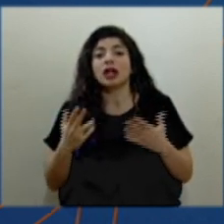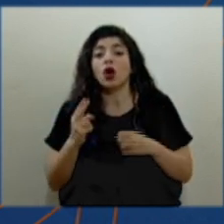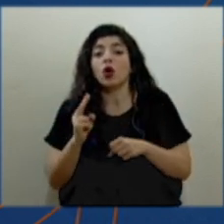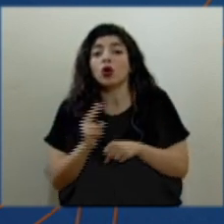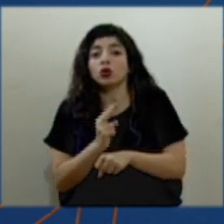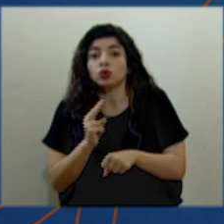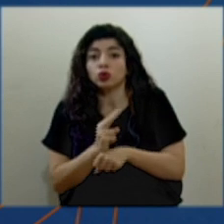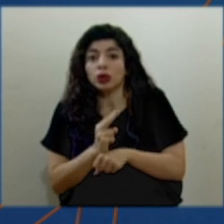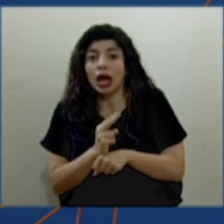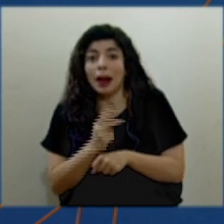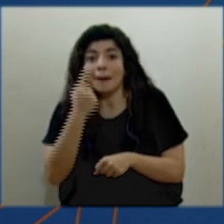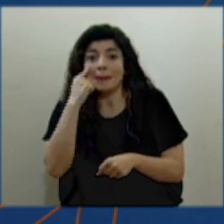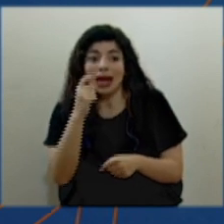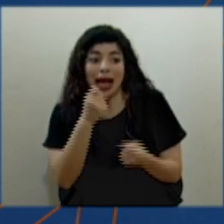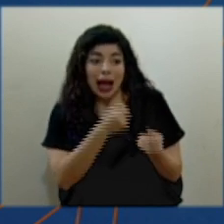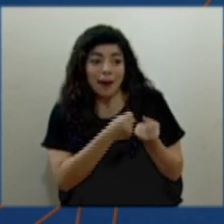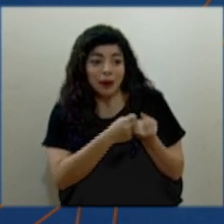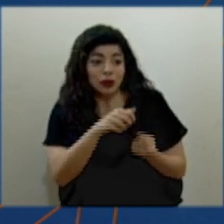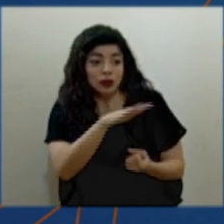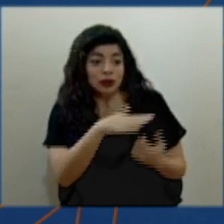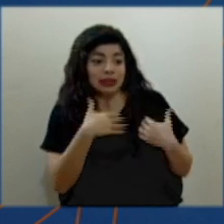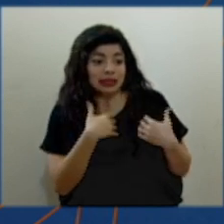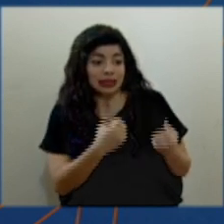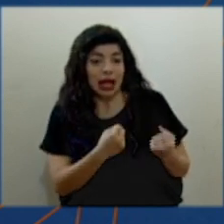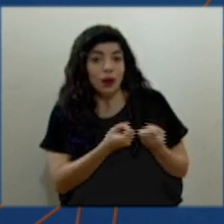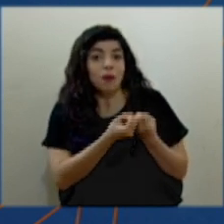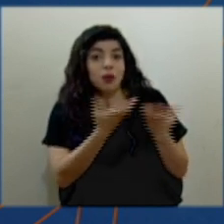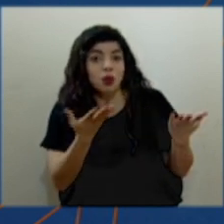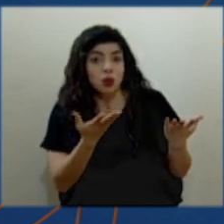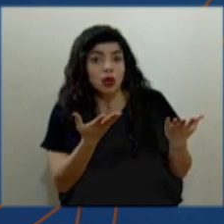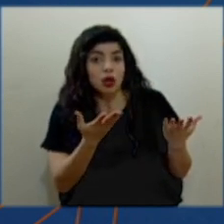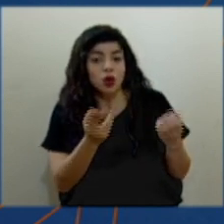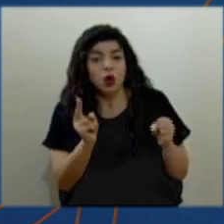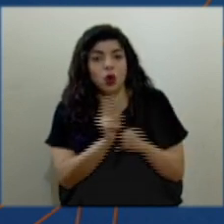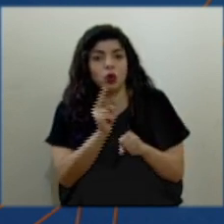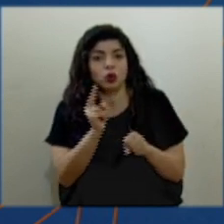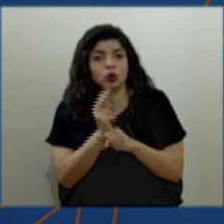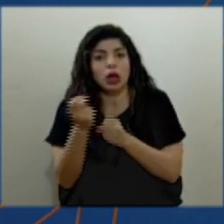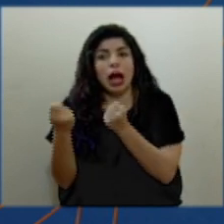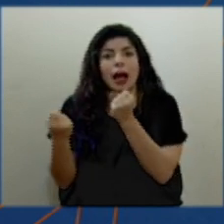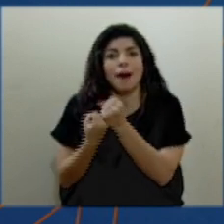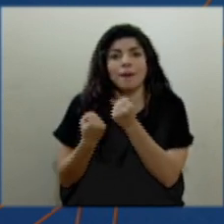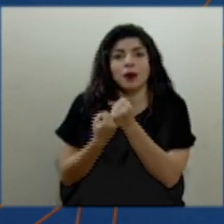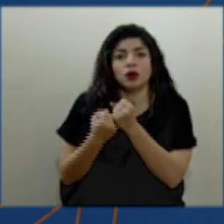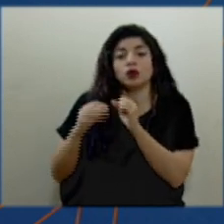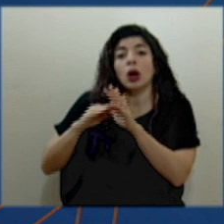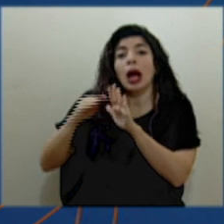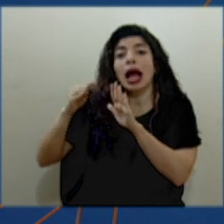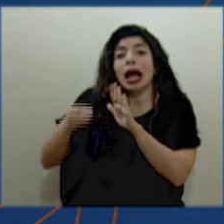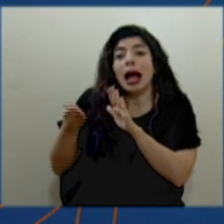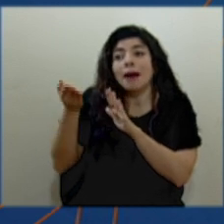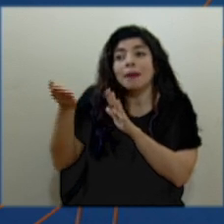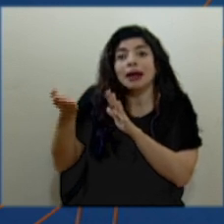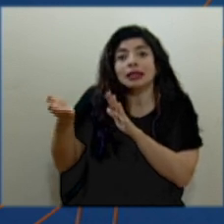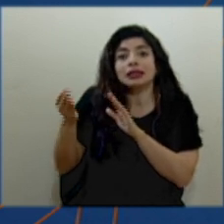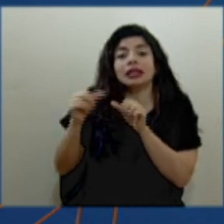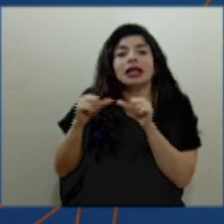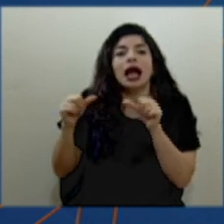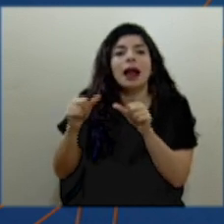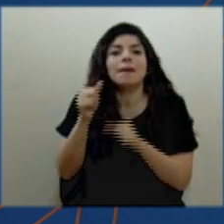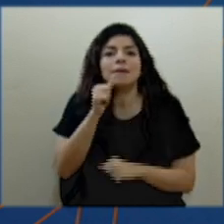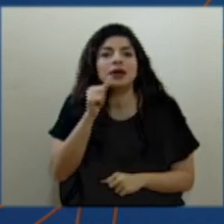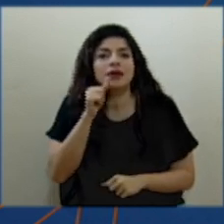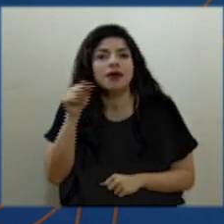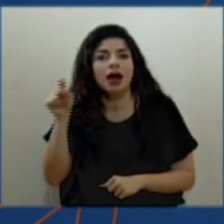en apoyo al Sistema Nacional de Salud público las camas del sector